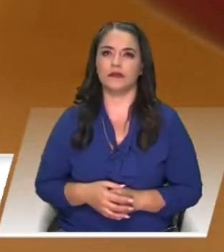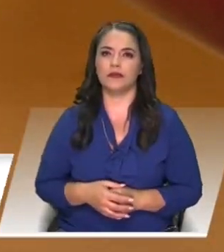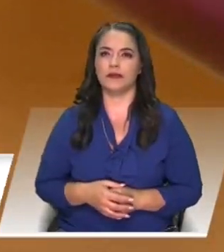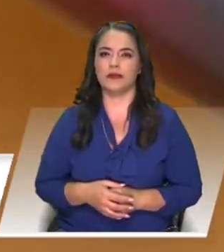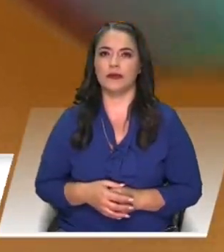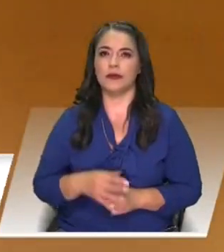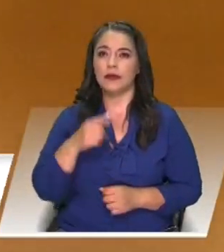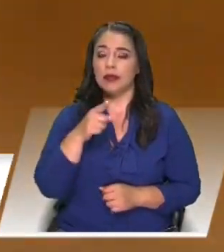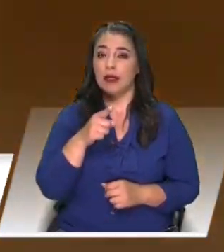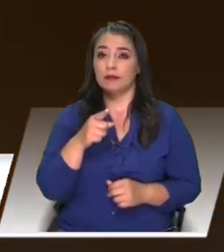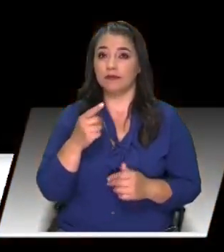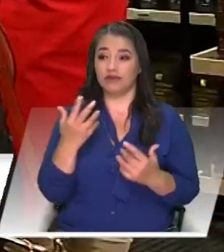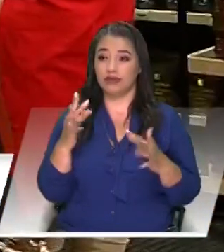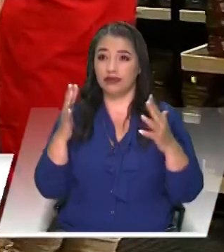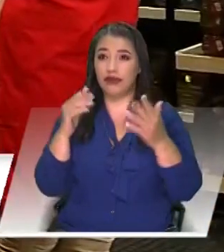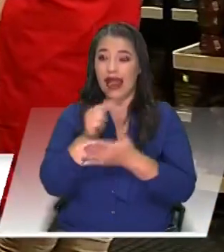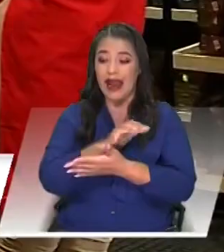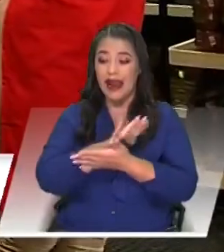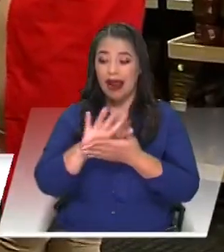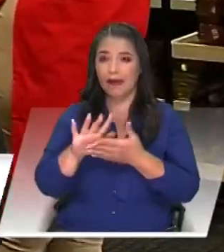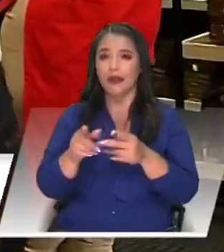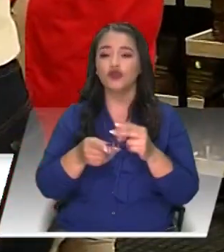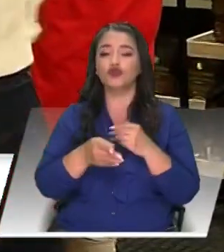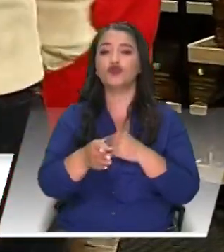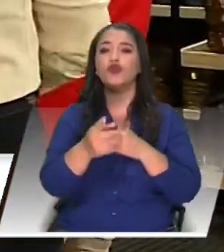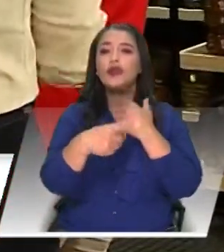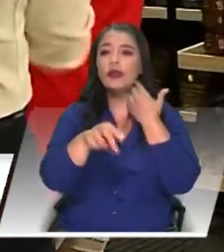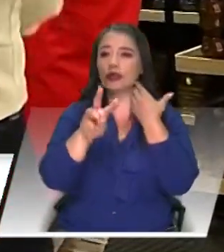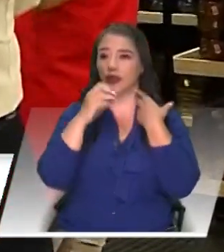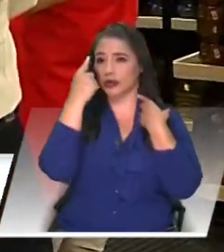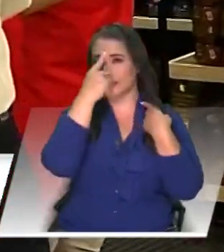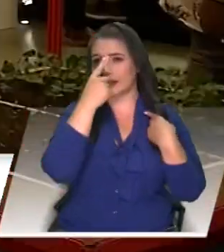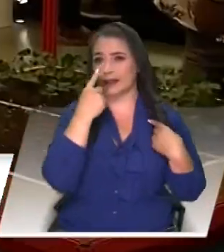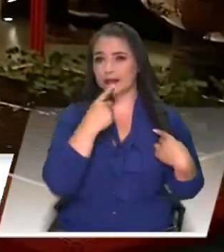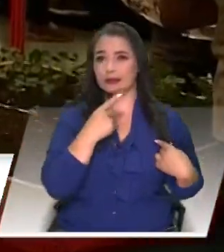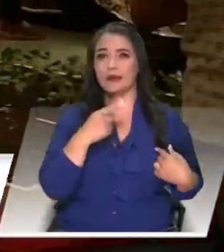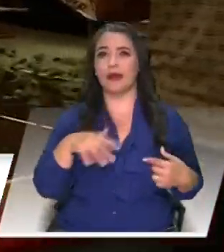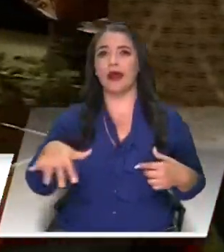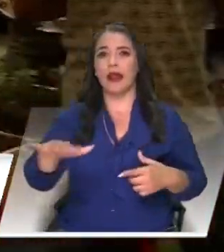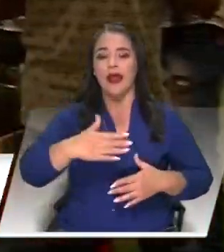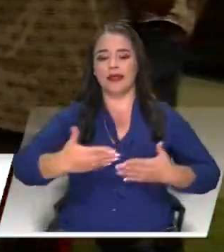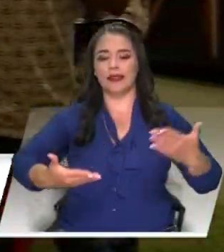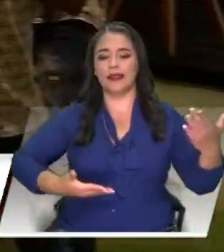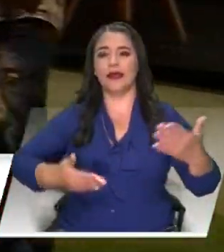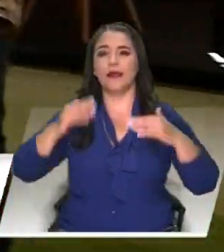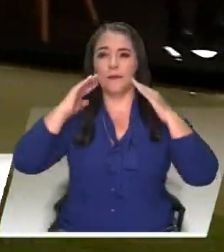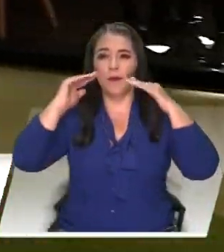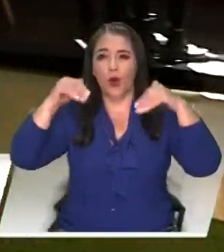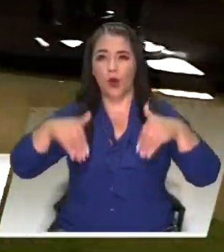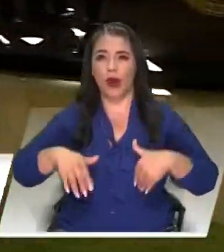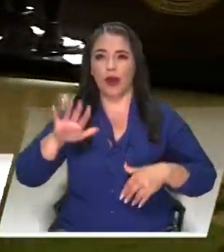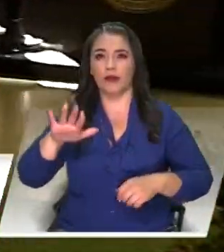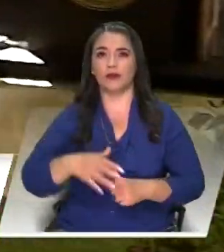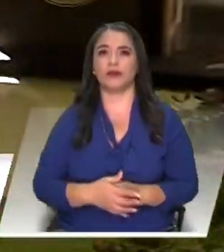Esta feria de ingreso gratuito será hasta el 18 de septiembre en un centro comercial de El Poblado.